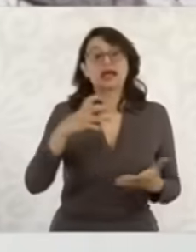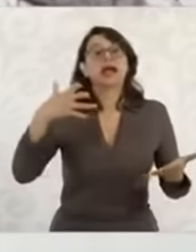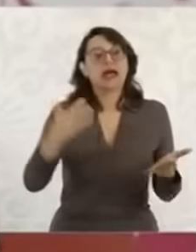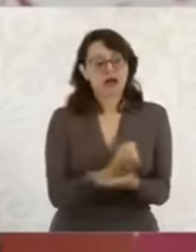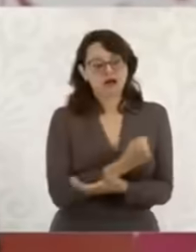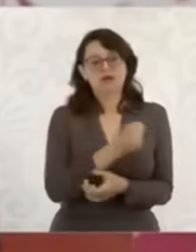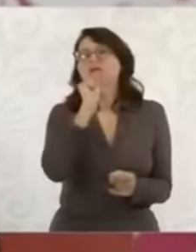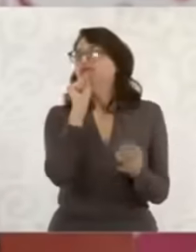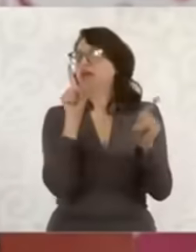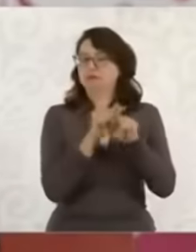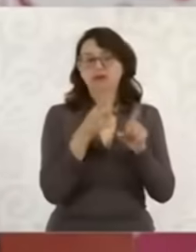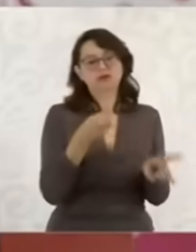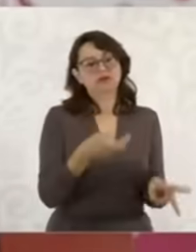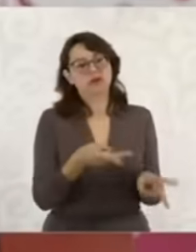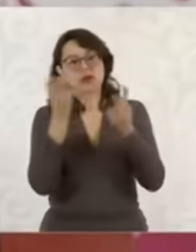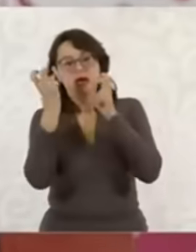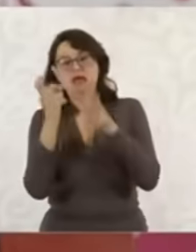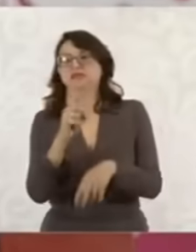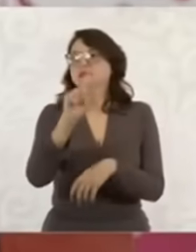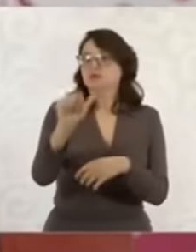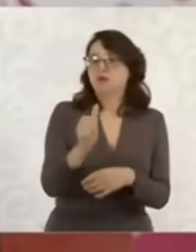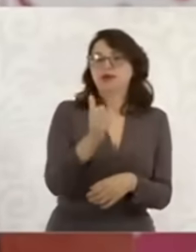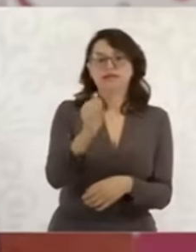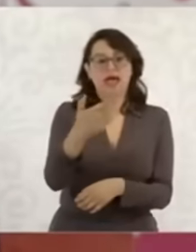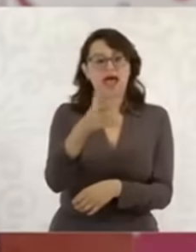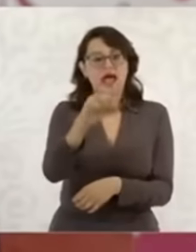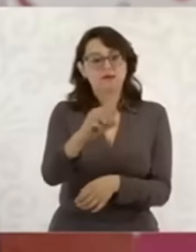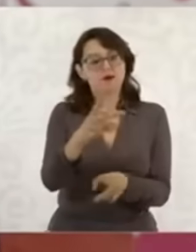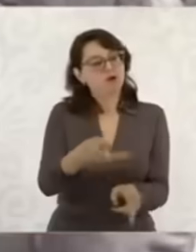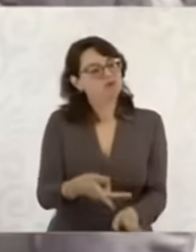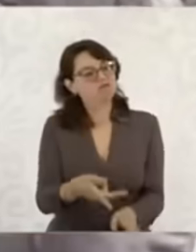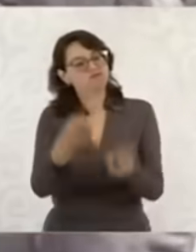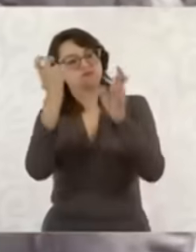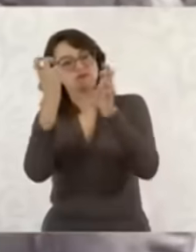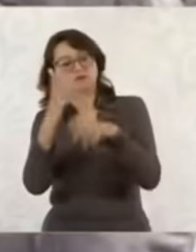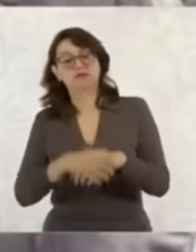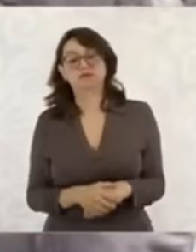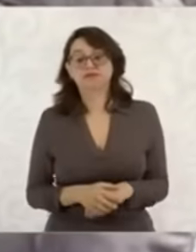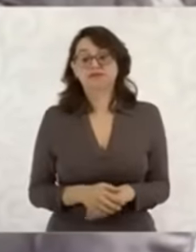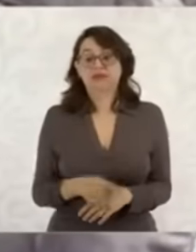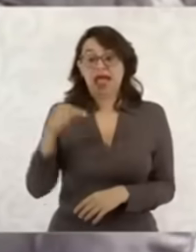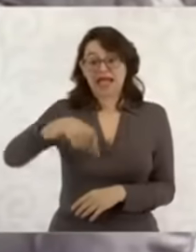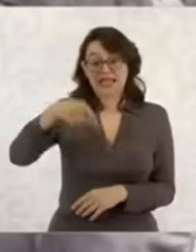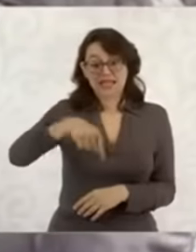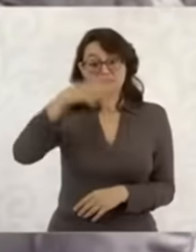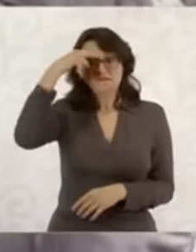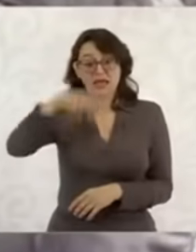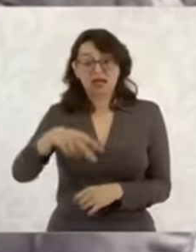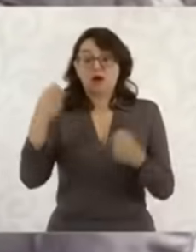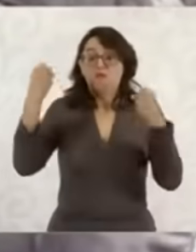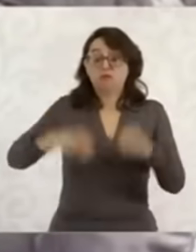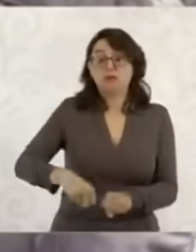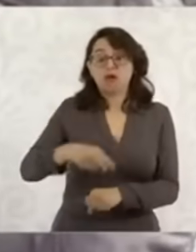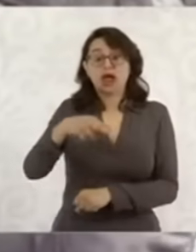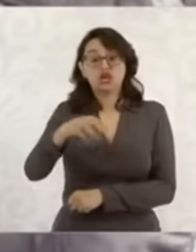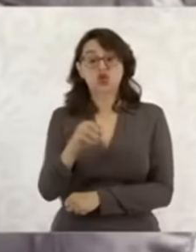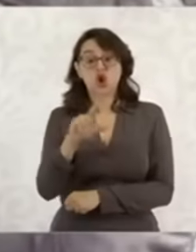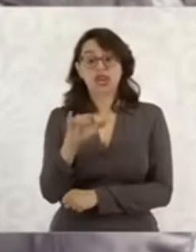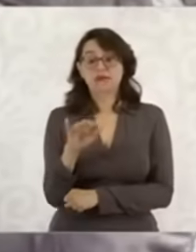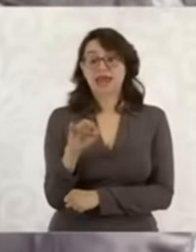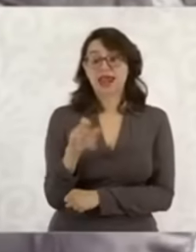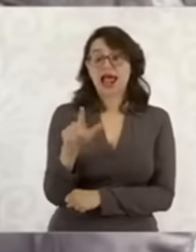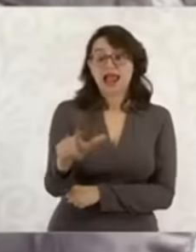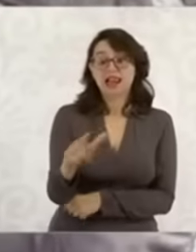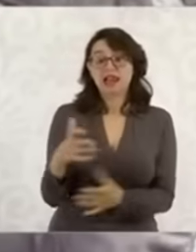El neoliberalismo en México, entre otras cosas, se impuso con fraudes electorales. No se nos olvide. El fraude electoral